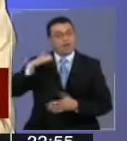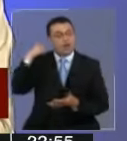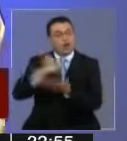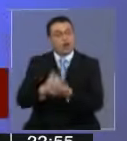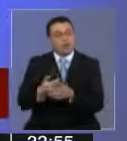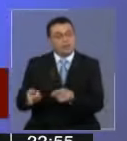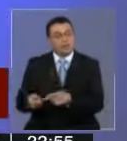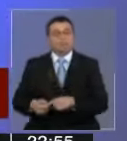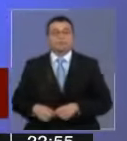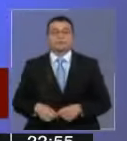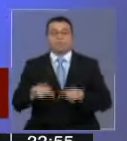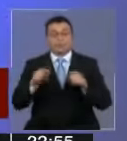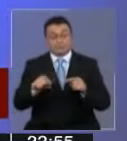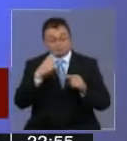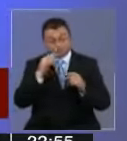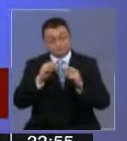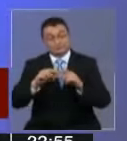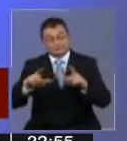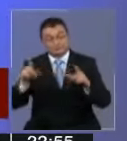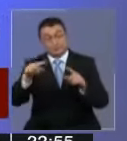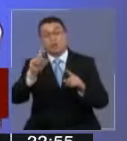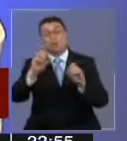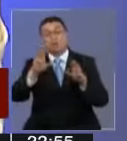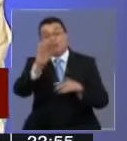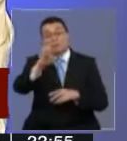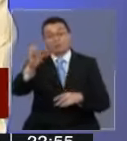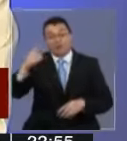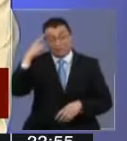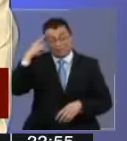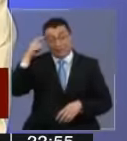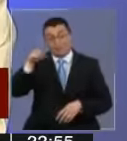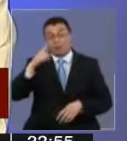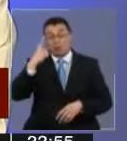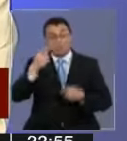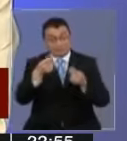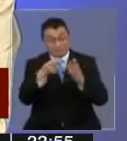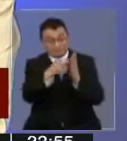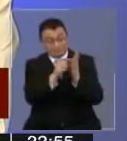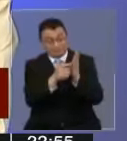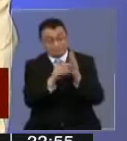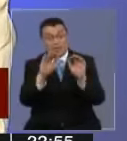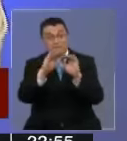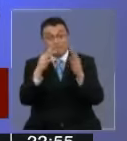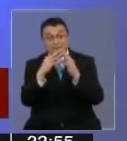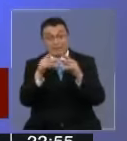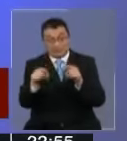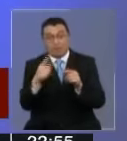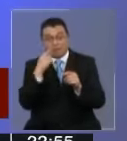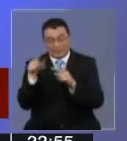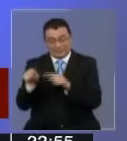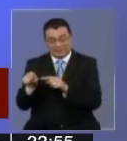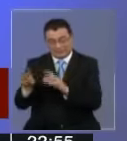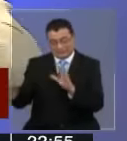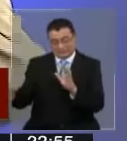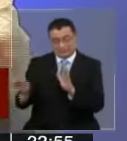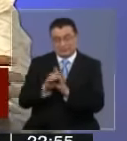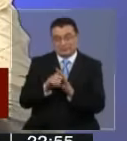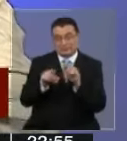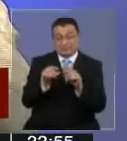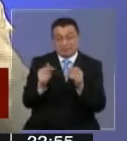a partir de esto, que además que se desprende, pero mucha gente cree que además el presupuesto del mundo militar proviene de este dinero. Estamos hablando que el presupuesto